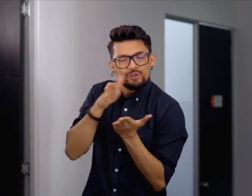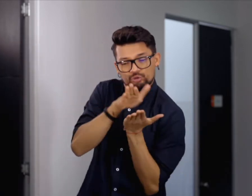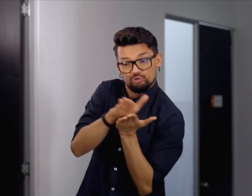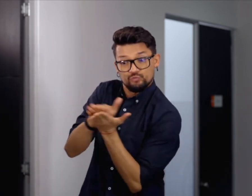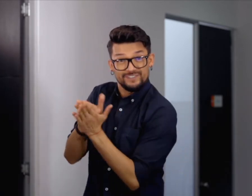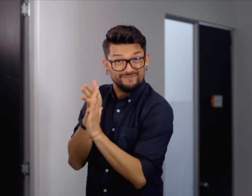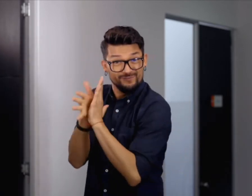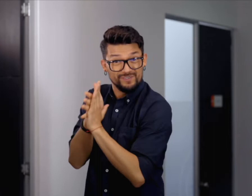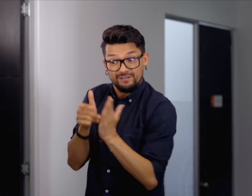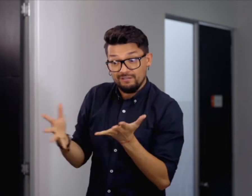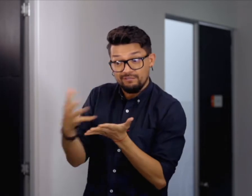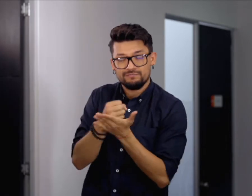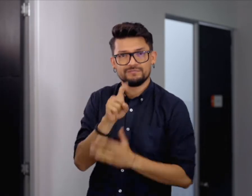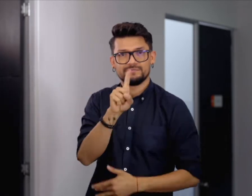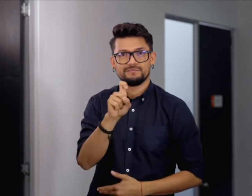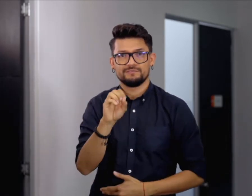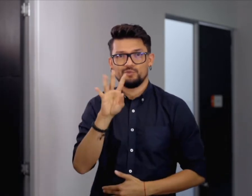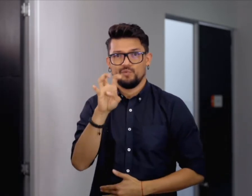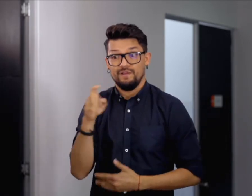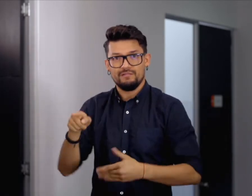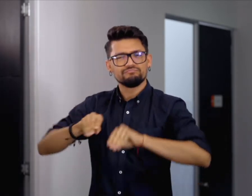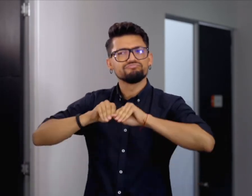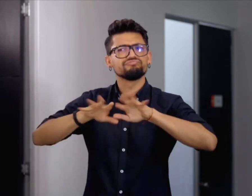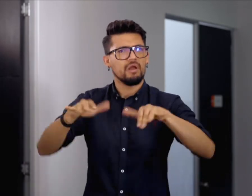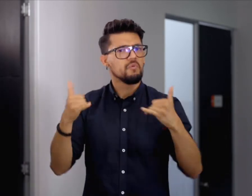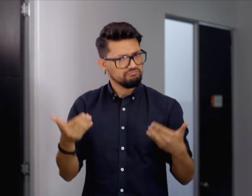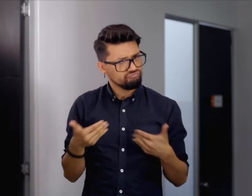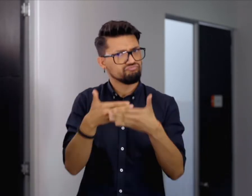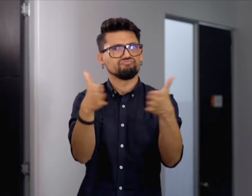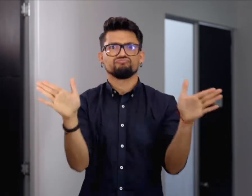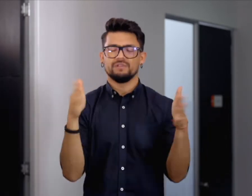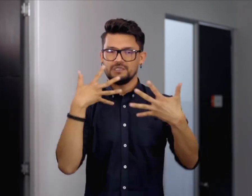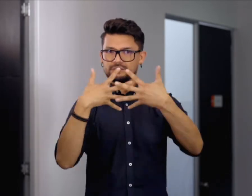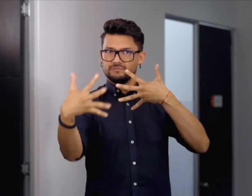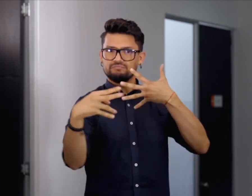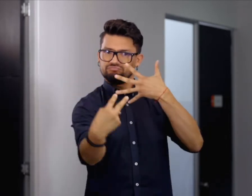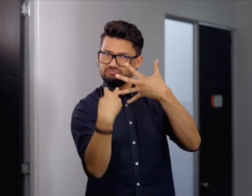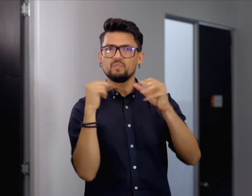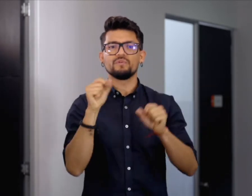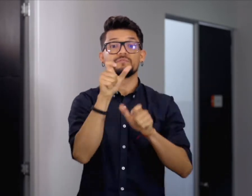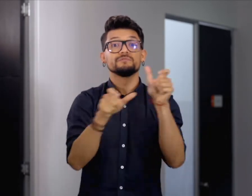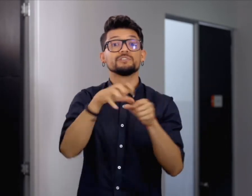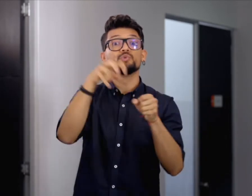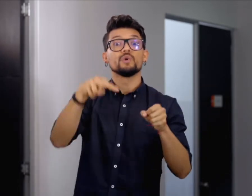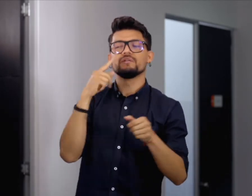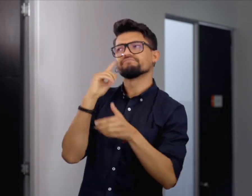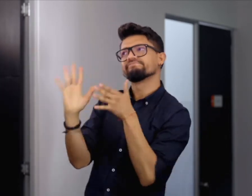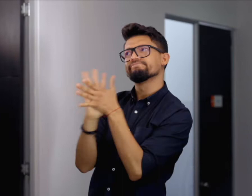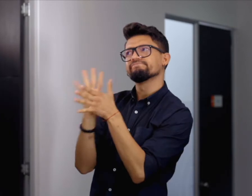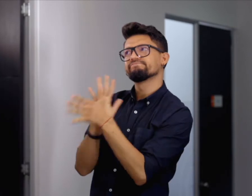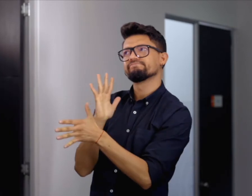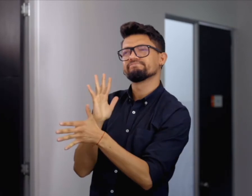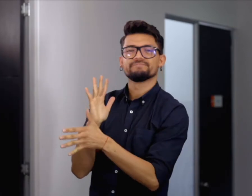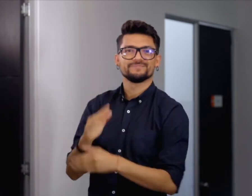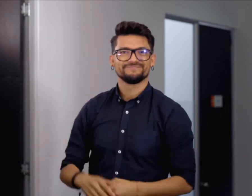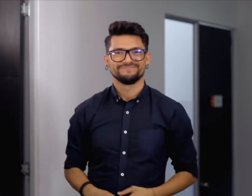a la actualización de 609 documentos que ahora están disponibles para consulta de la